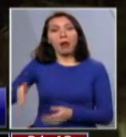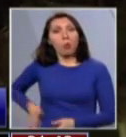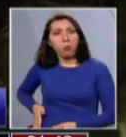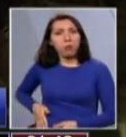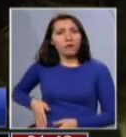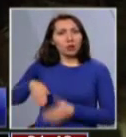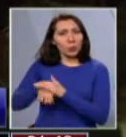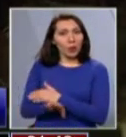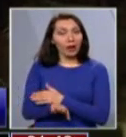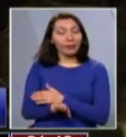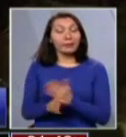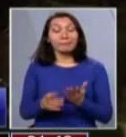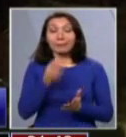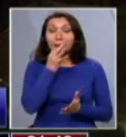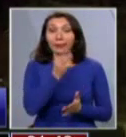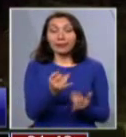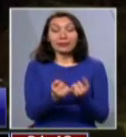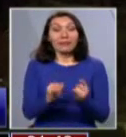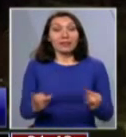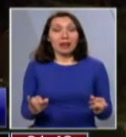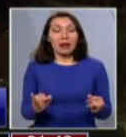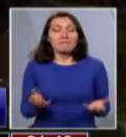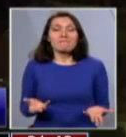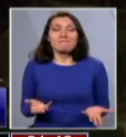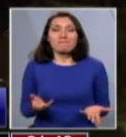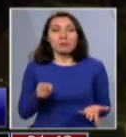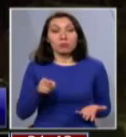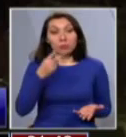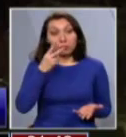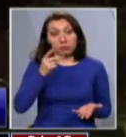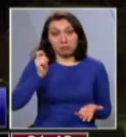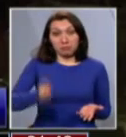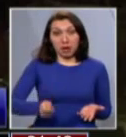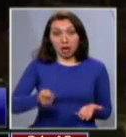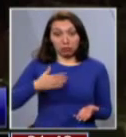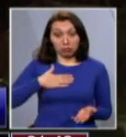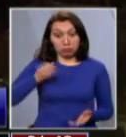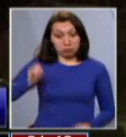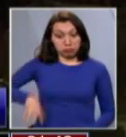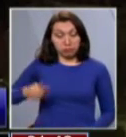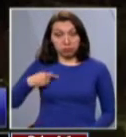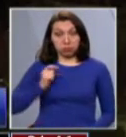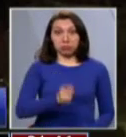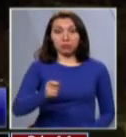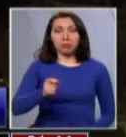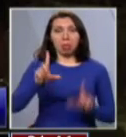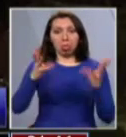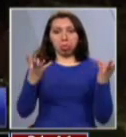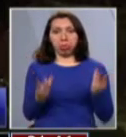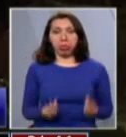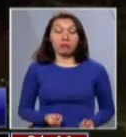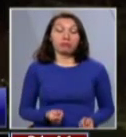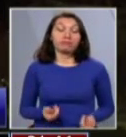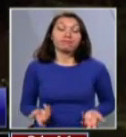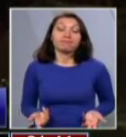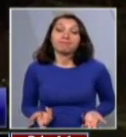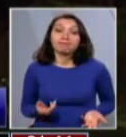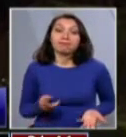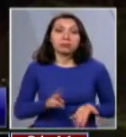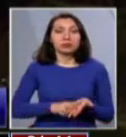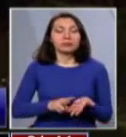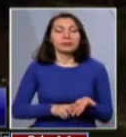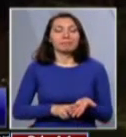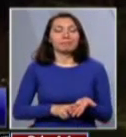porque como tú dice finalmente si tú lo hubieras pagado de tu bolsillo tendrías menos dinero así que